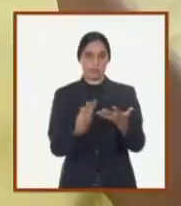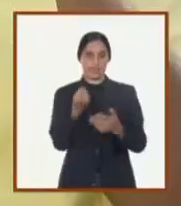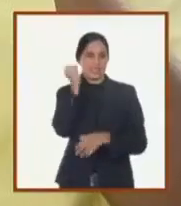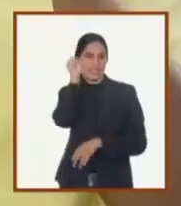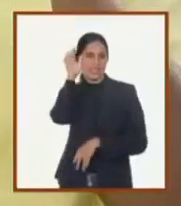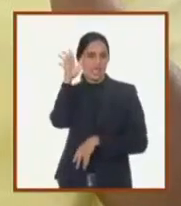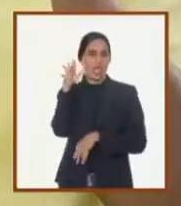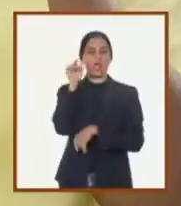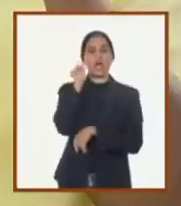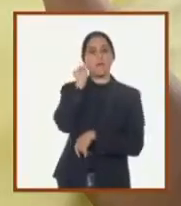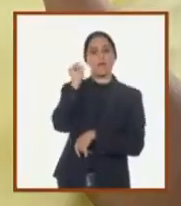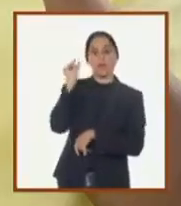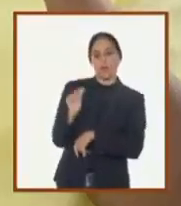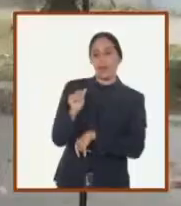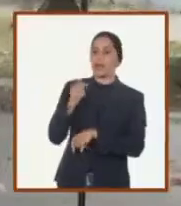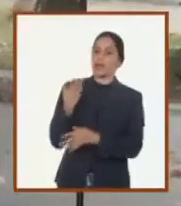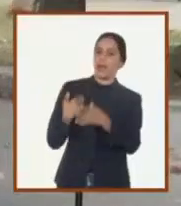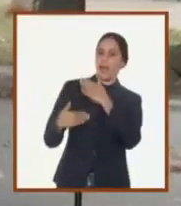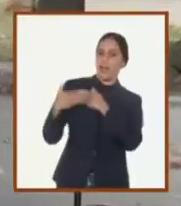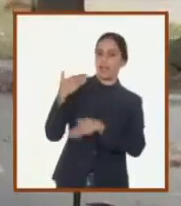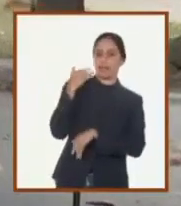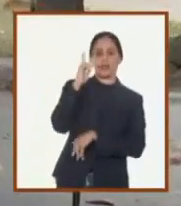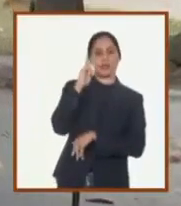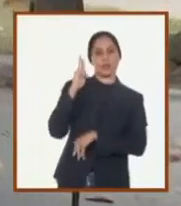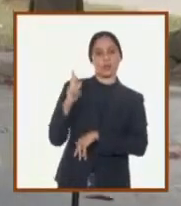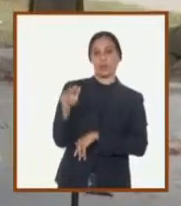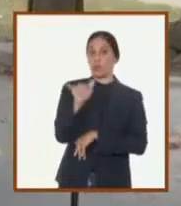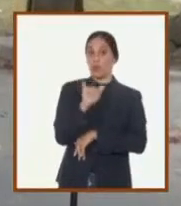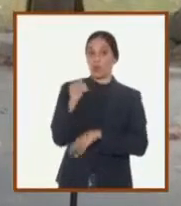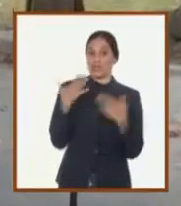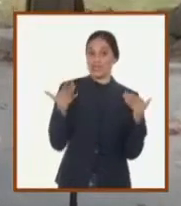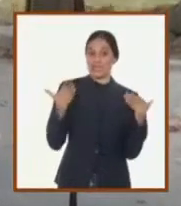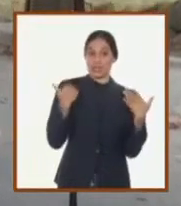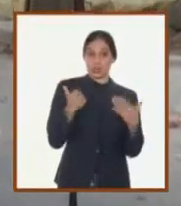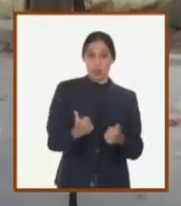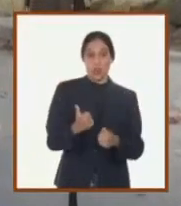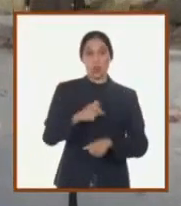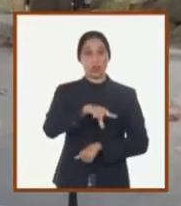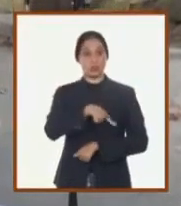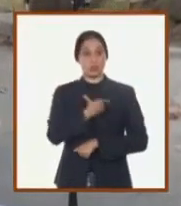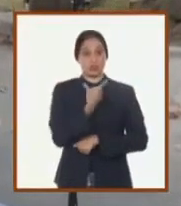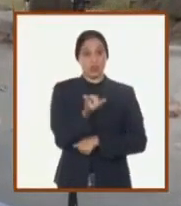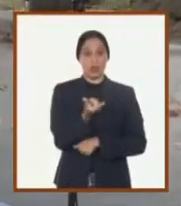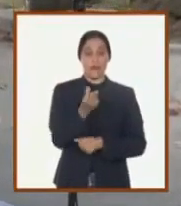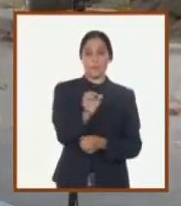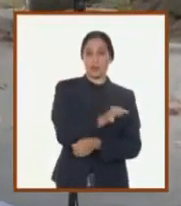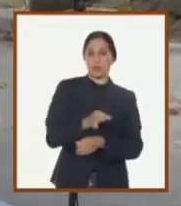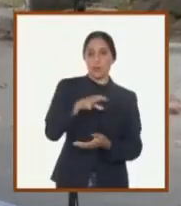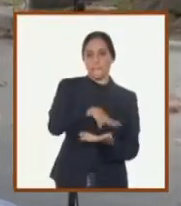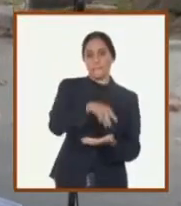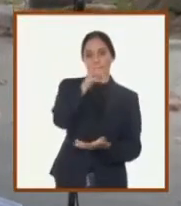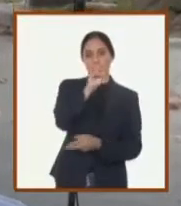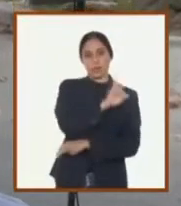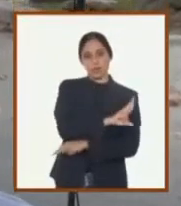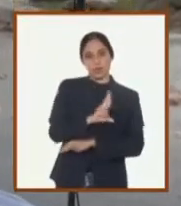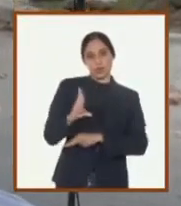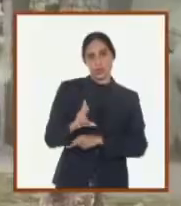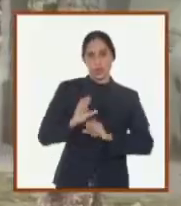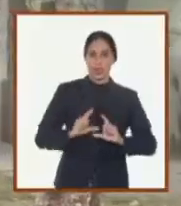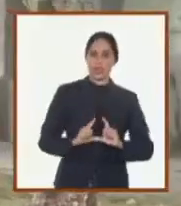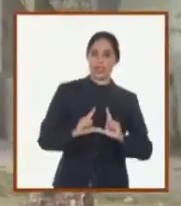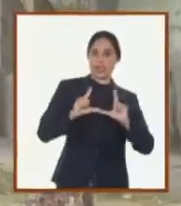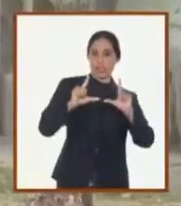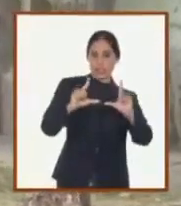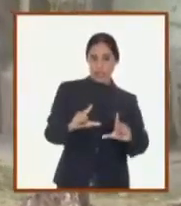perspectiva más humana también la dirección de cultura de Plaza de la Revolución entregó la distinción plaza Distrito